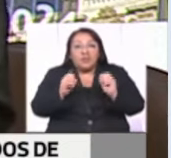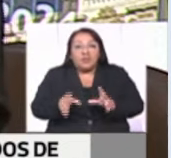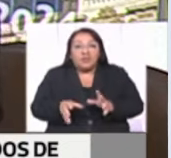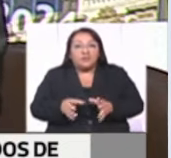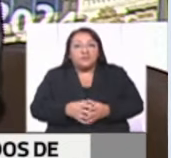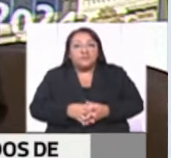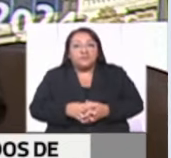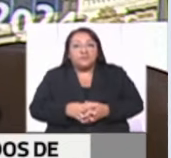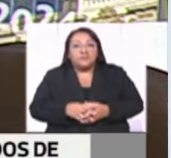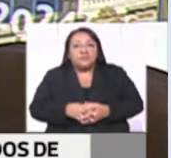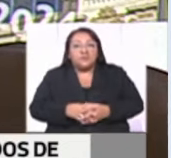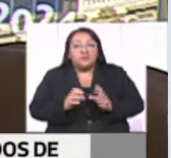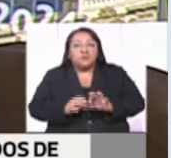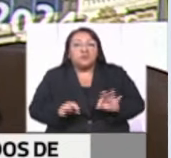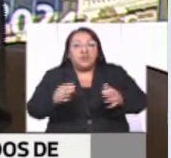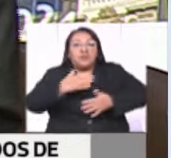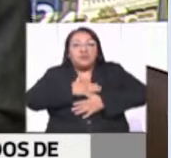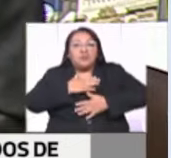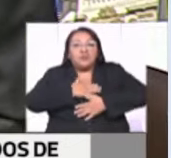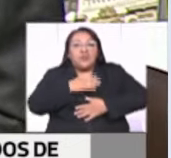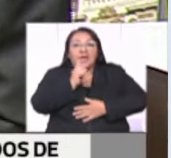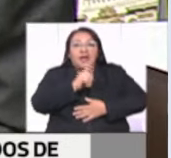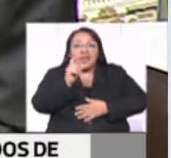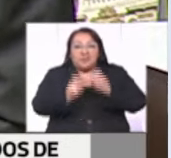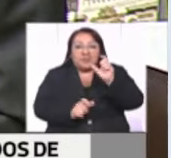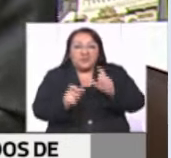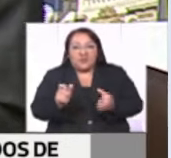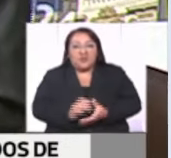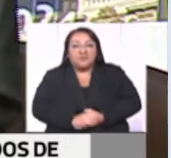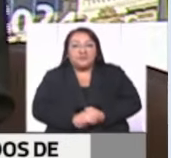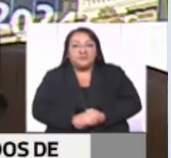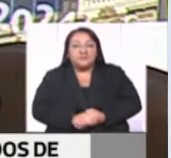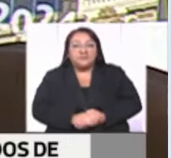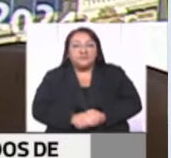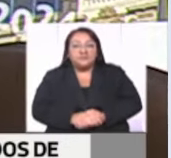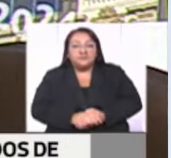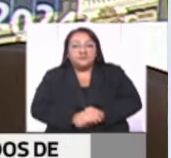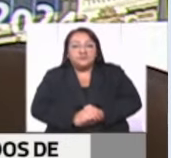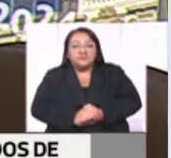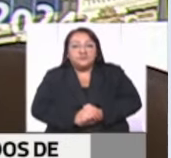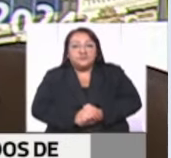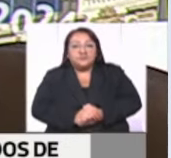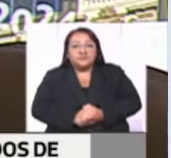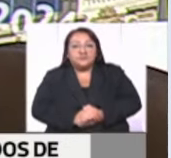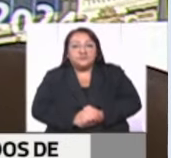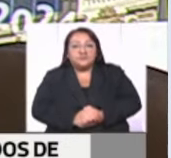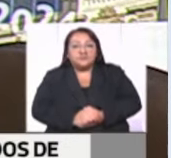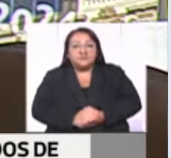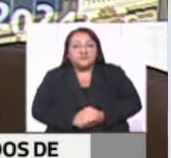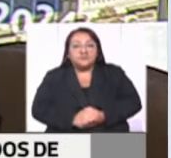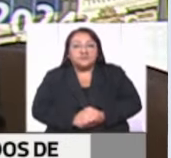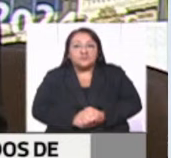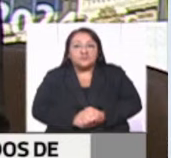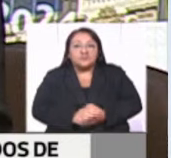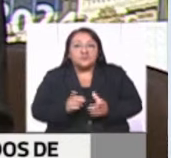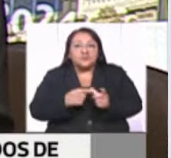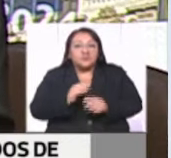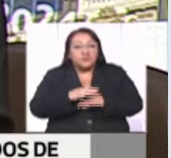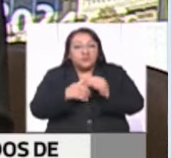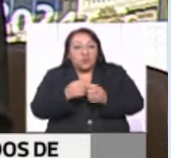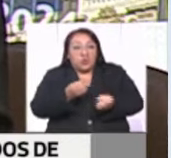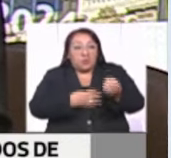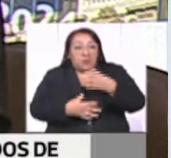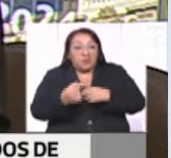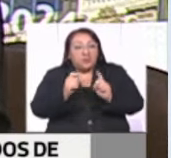nunca ha dejado de formar parte de la esfera patrimonial de cada afiliado. Entonces, al margen de los